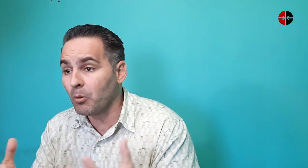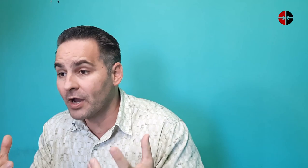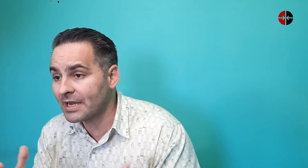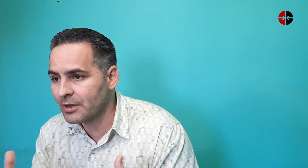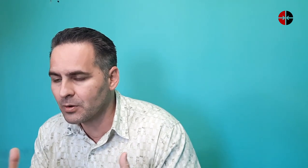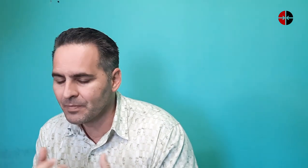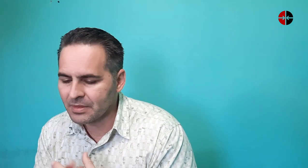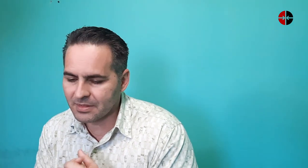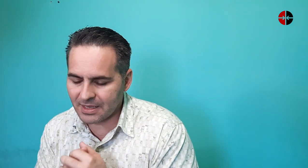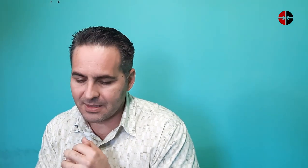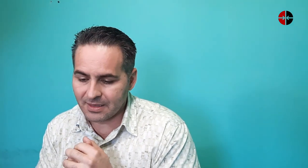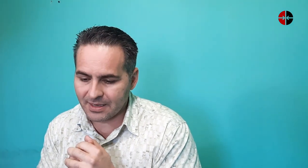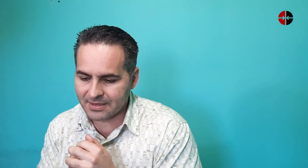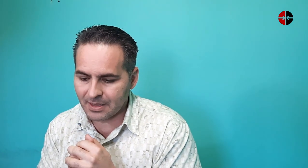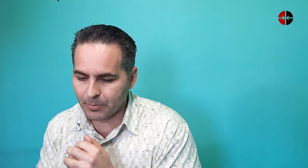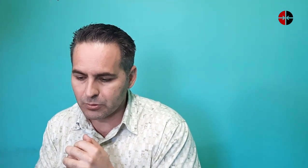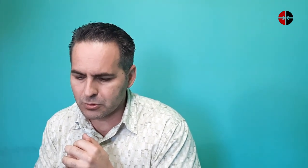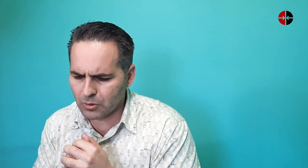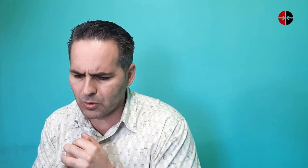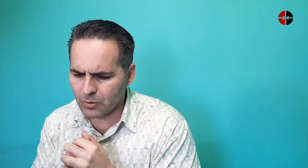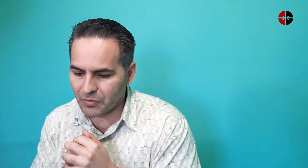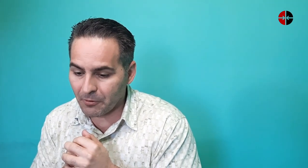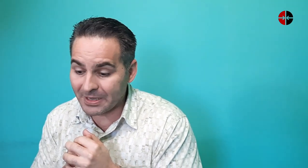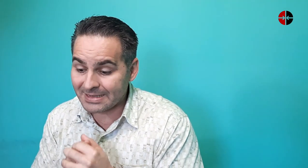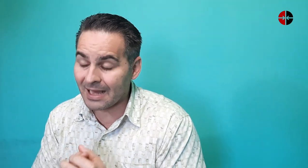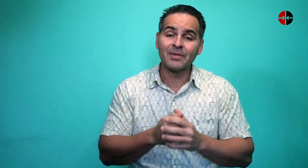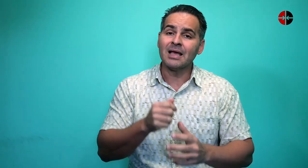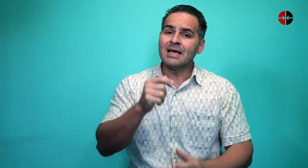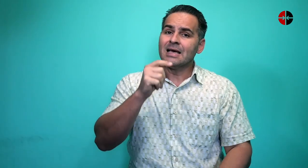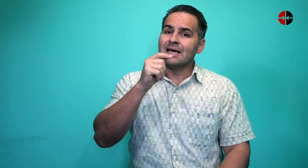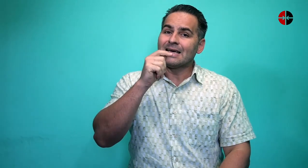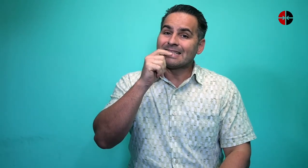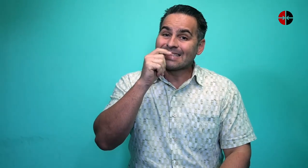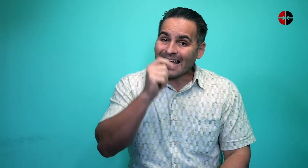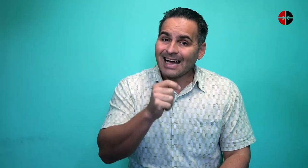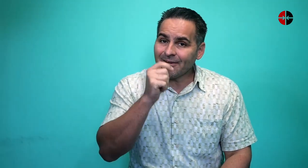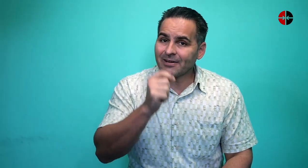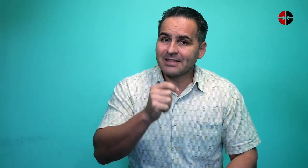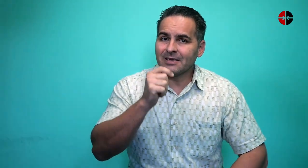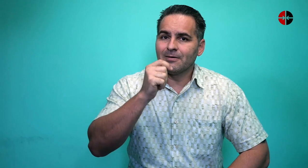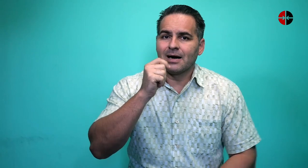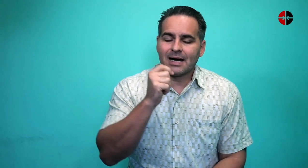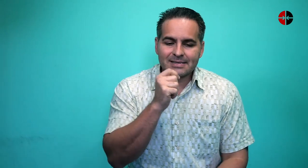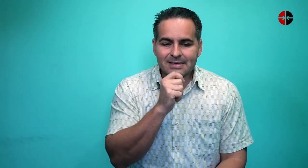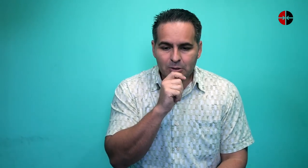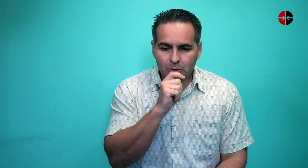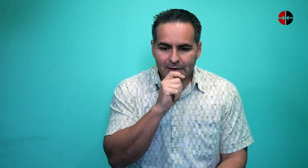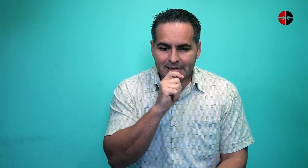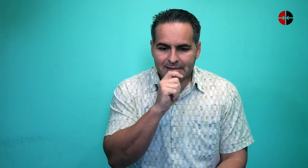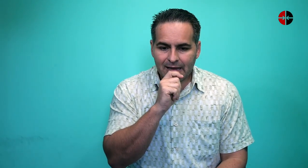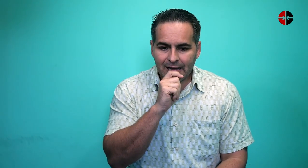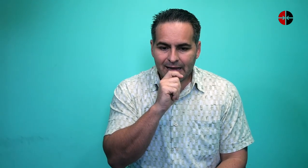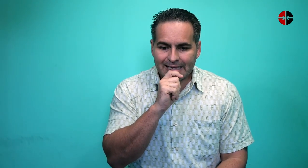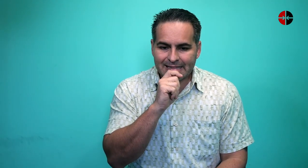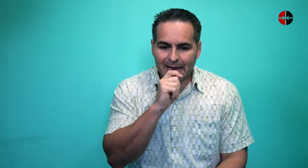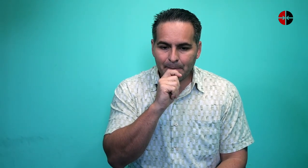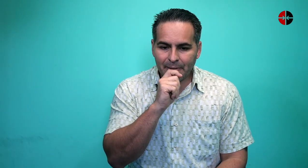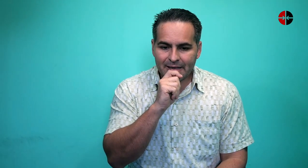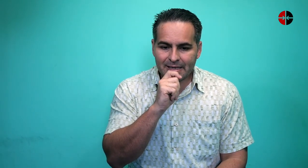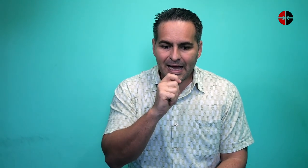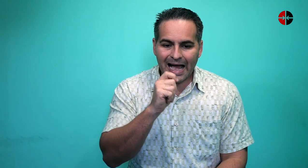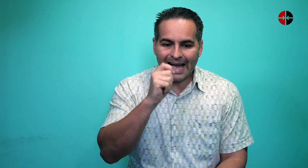una sociedad más homogénea No desde este punto de vista tan efectiva ha sido esta